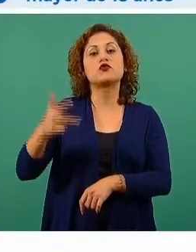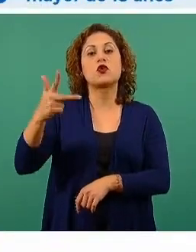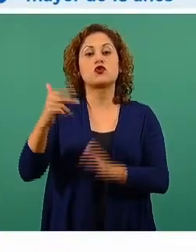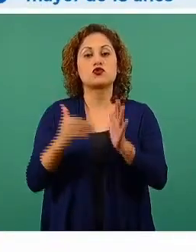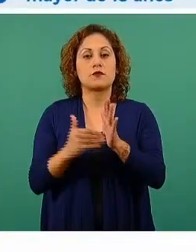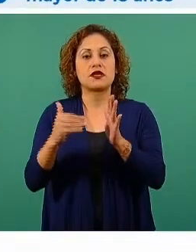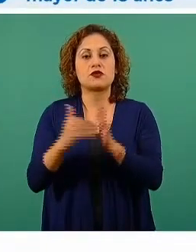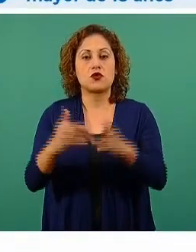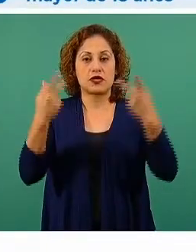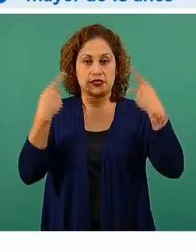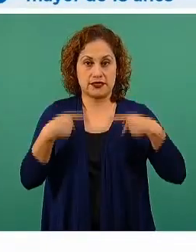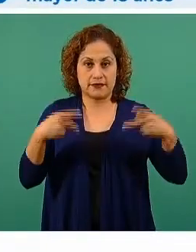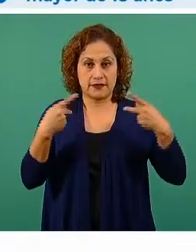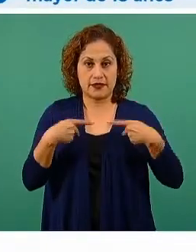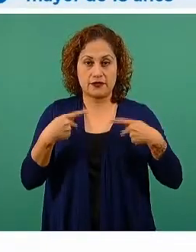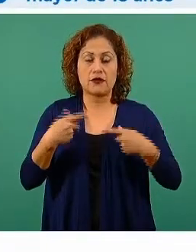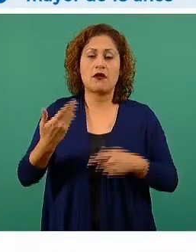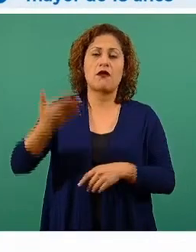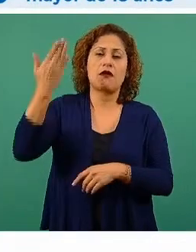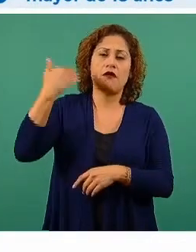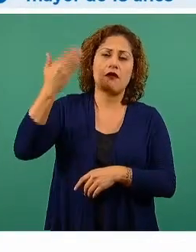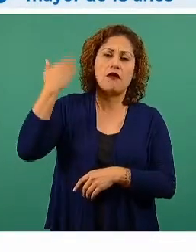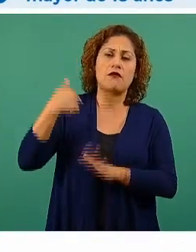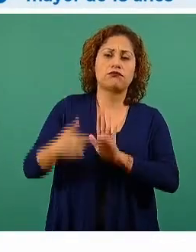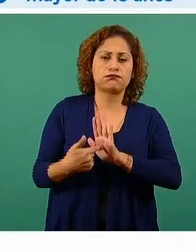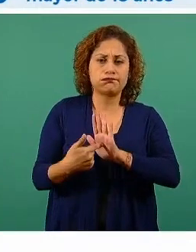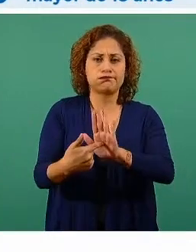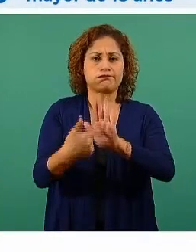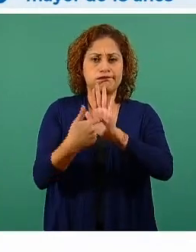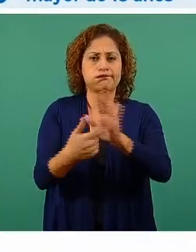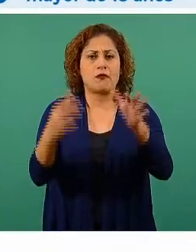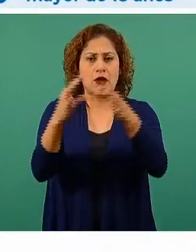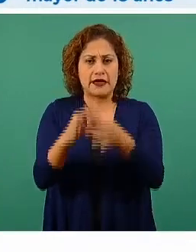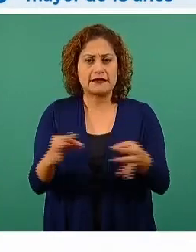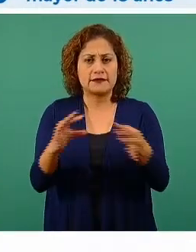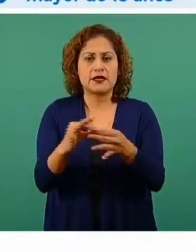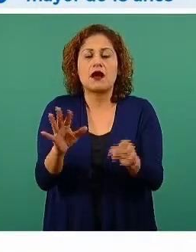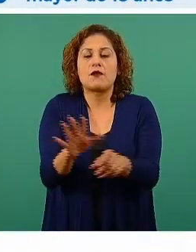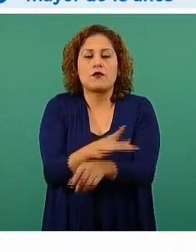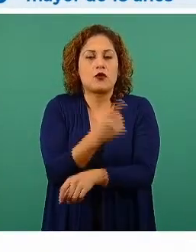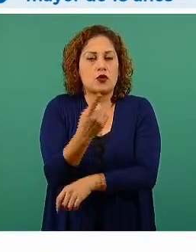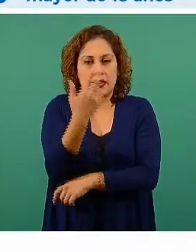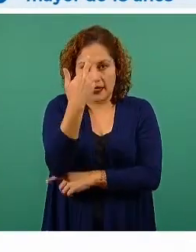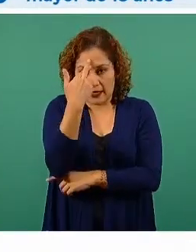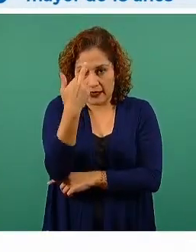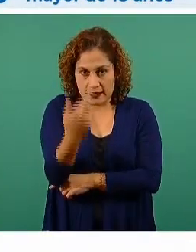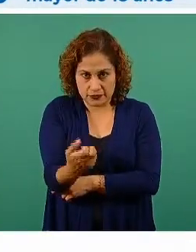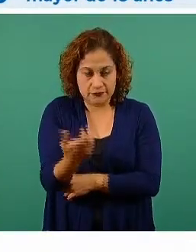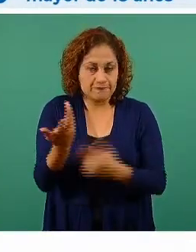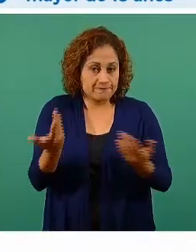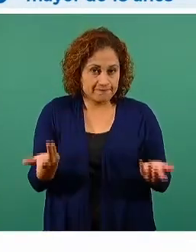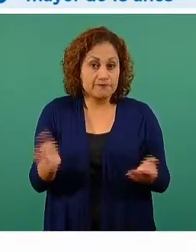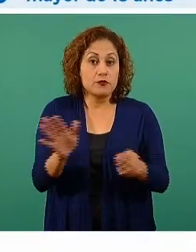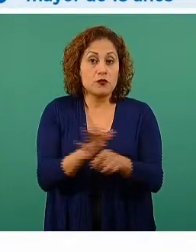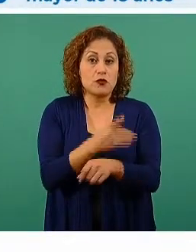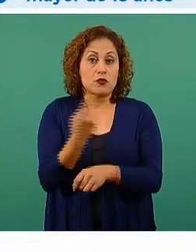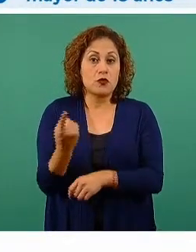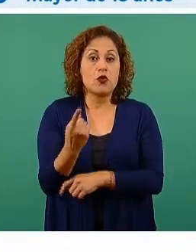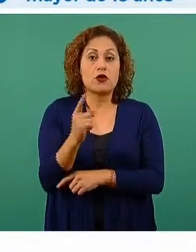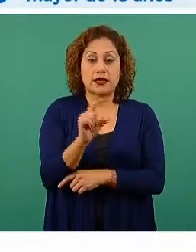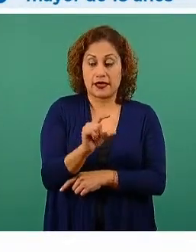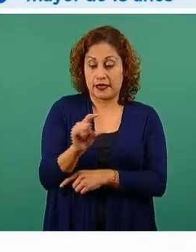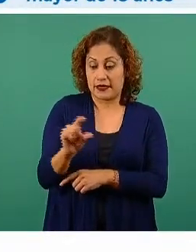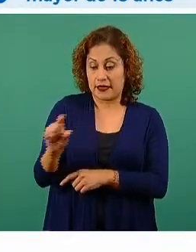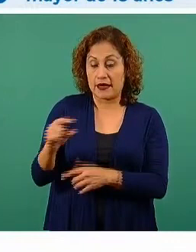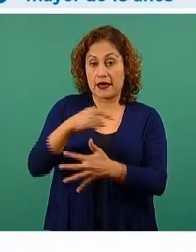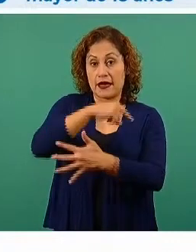de personas. Ya durante varios días esta semana hemos explicado el por qué. Básicamente porque todas las 5, excepto